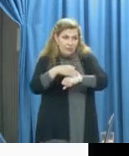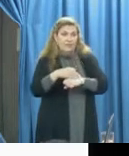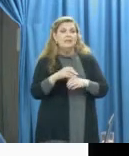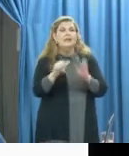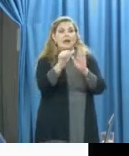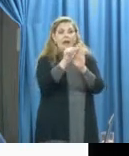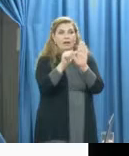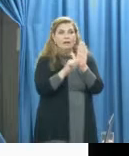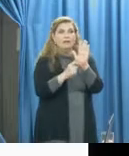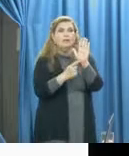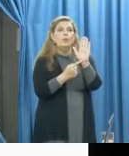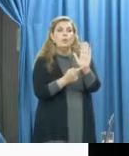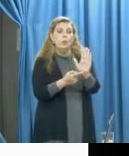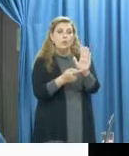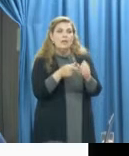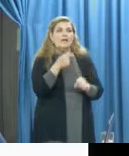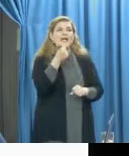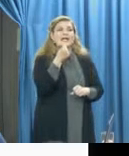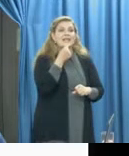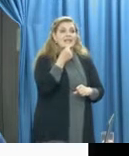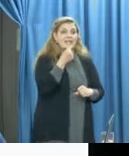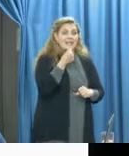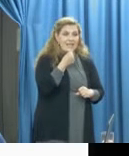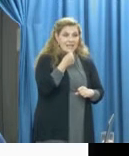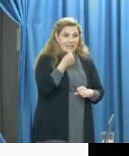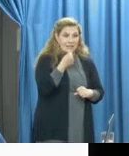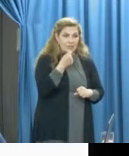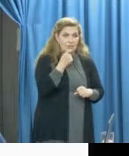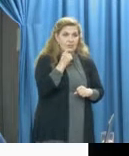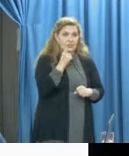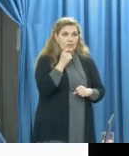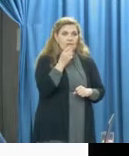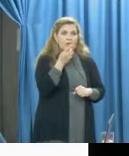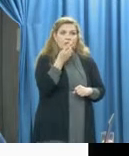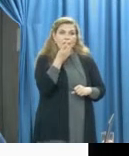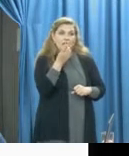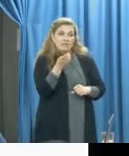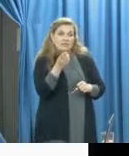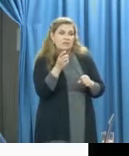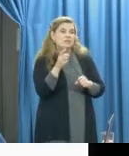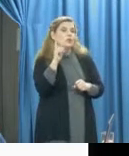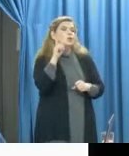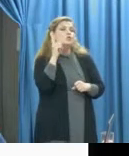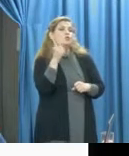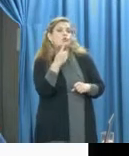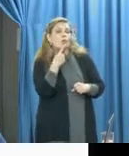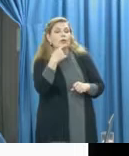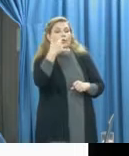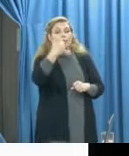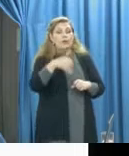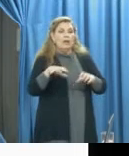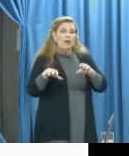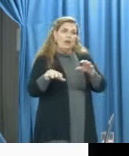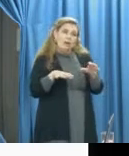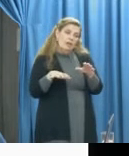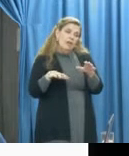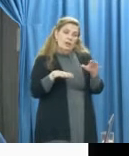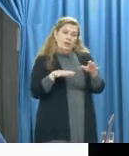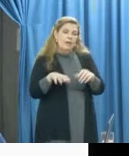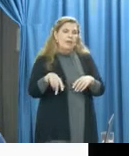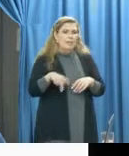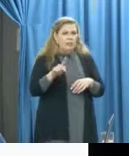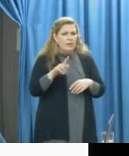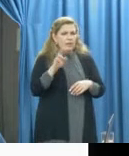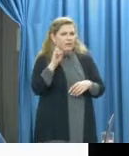publicó. Los niños los tenían diagnosticados como sordos con epilepsia. Entonces, a